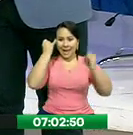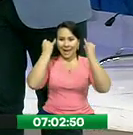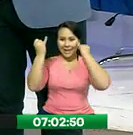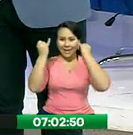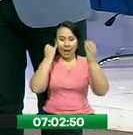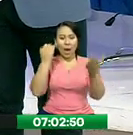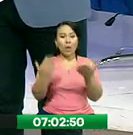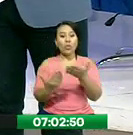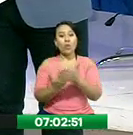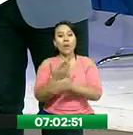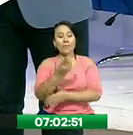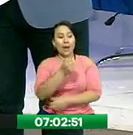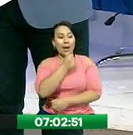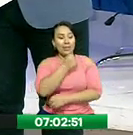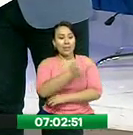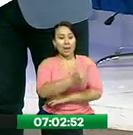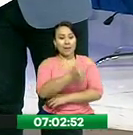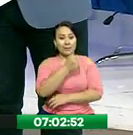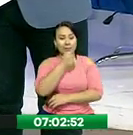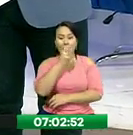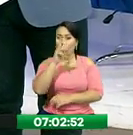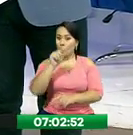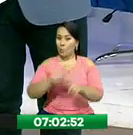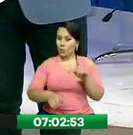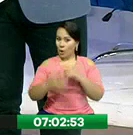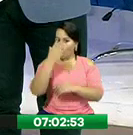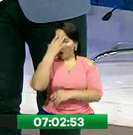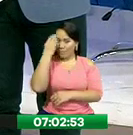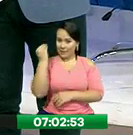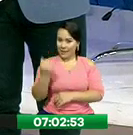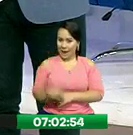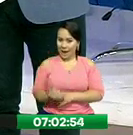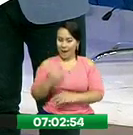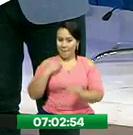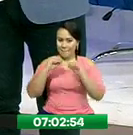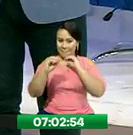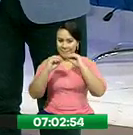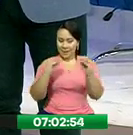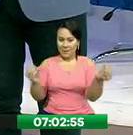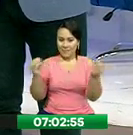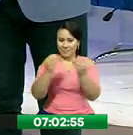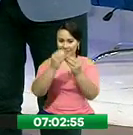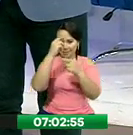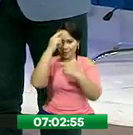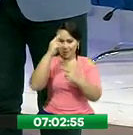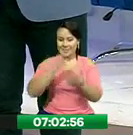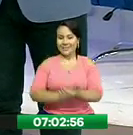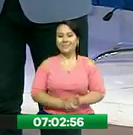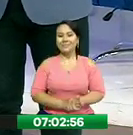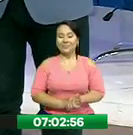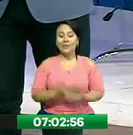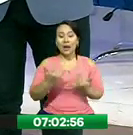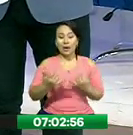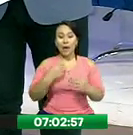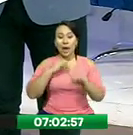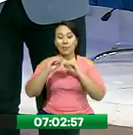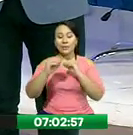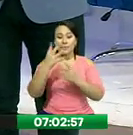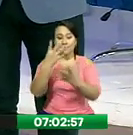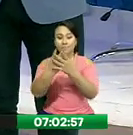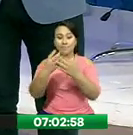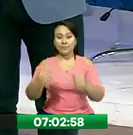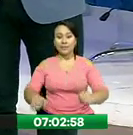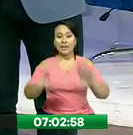Así que es una entrevista que ustedes no pueden perderse. Hasta tanto, vamos con más información, José Luis. Claro que sí, vamos a contarles que detienen a